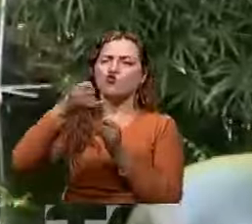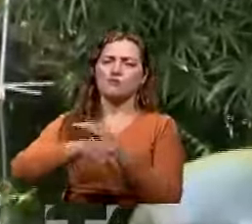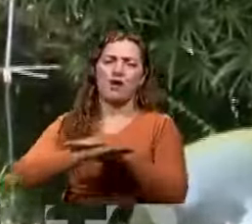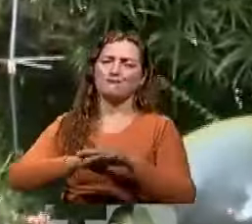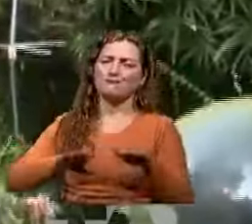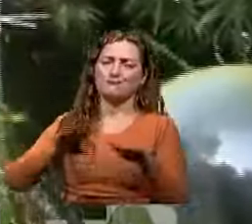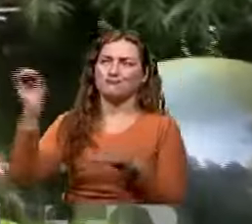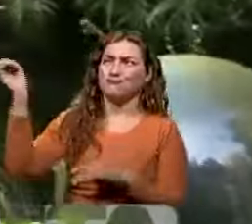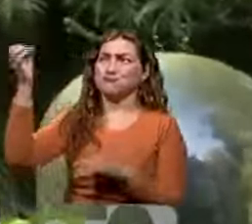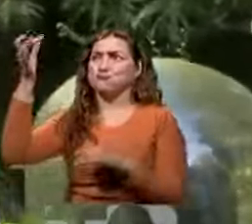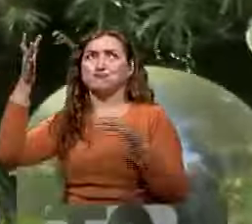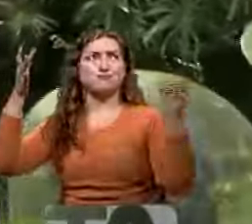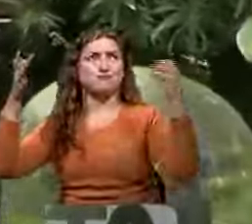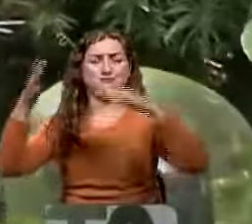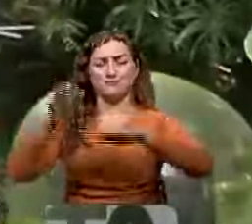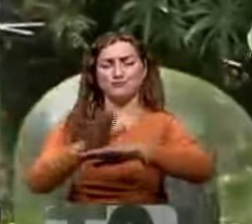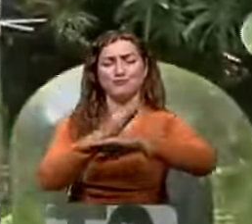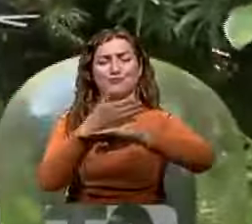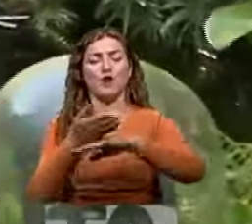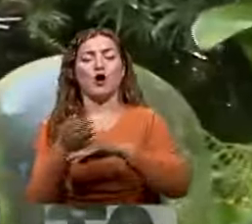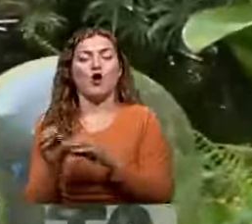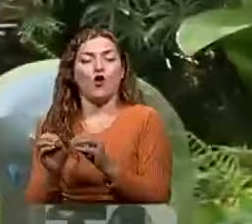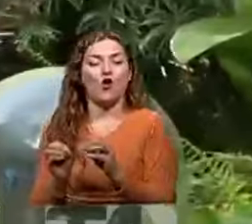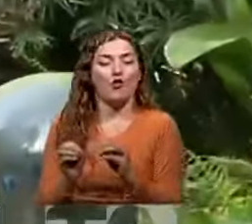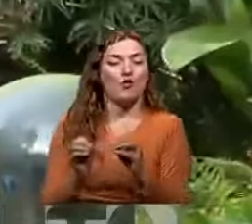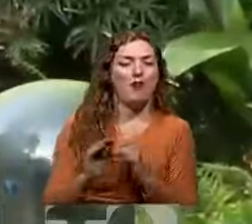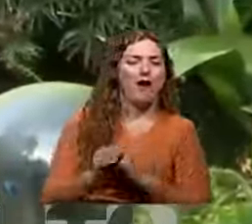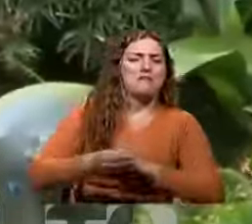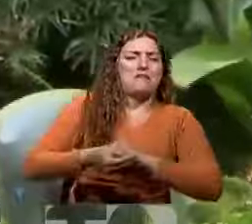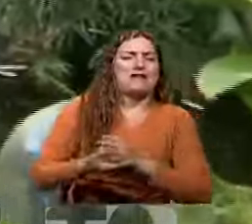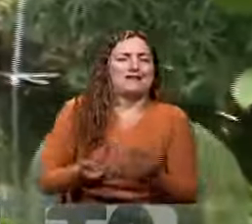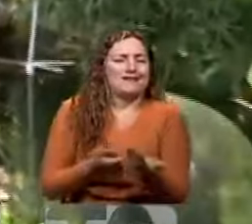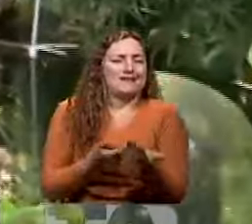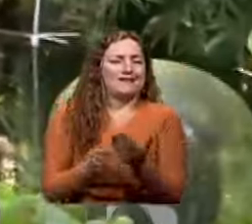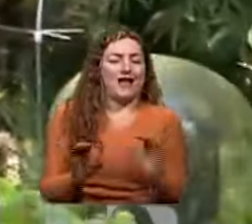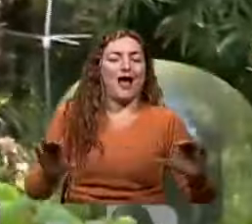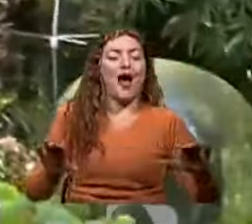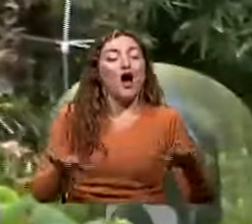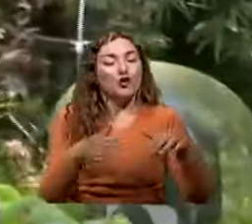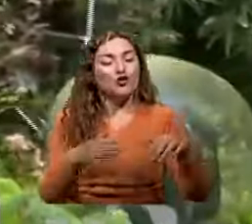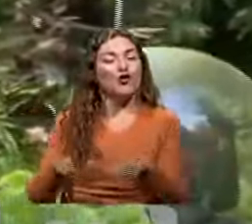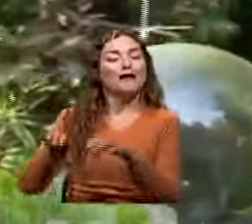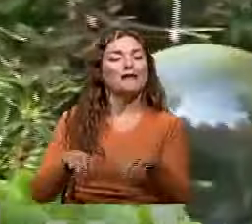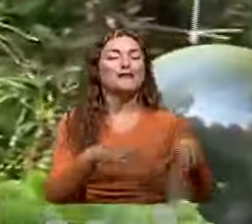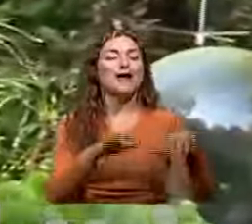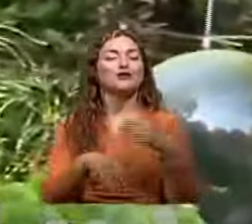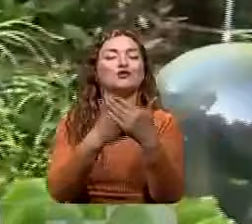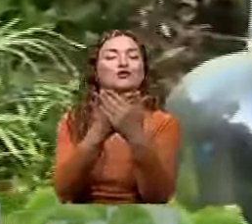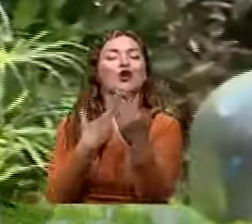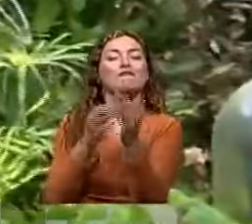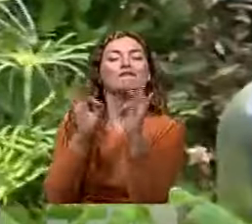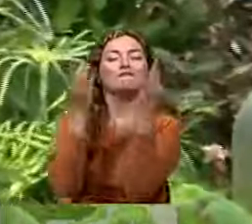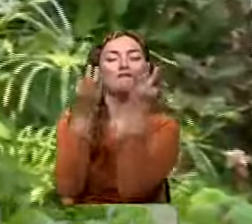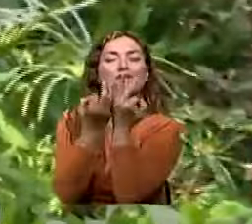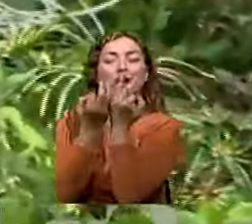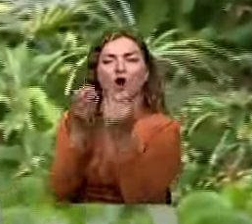luz, música, y hemos organizado adicionalmente una serie de actividades para toda la familia, porque el Bosque de